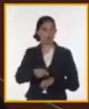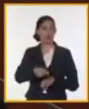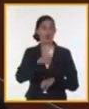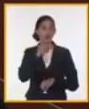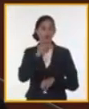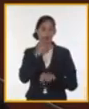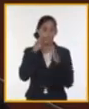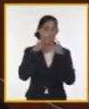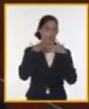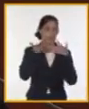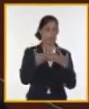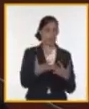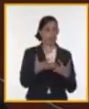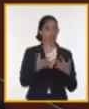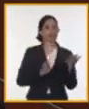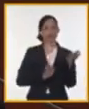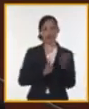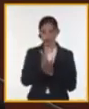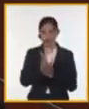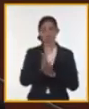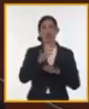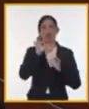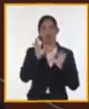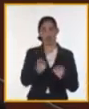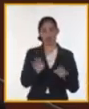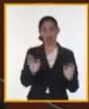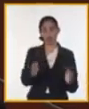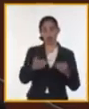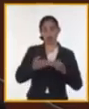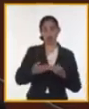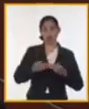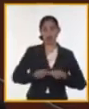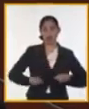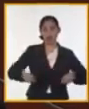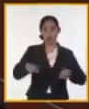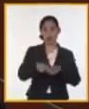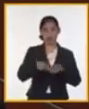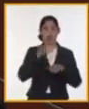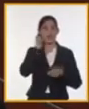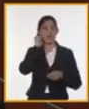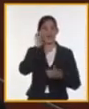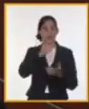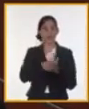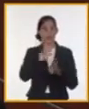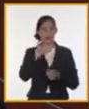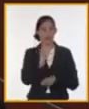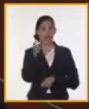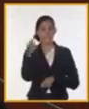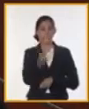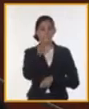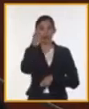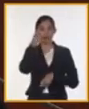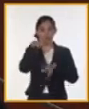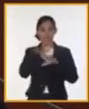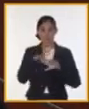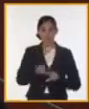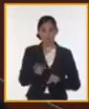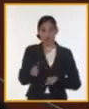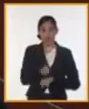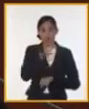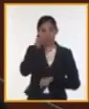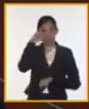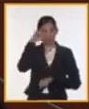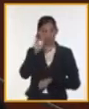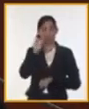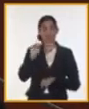las precisiones en la clausura del Congreso de la Federación. El primer secretario en su discurso de clausura fue